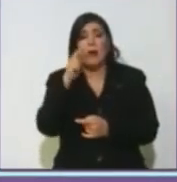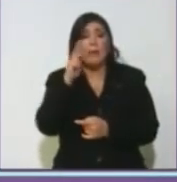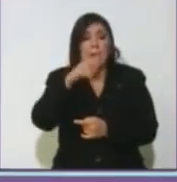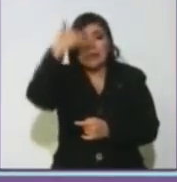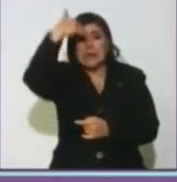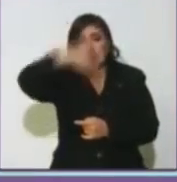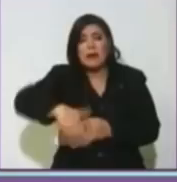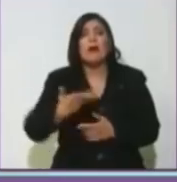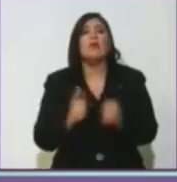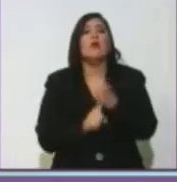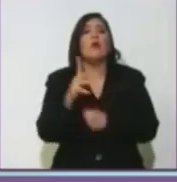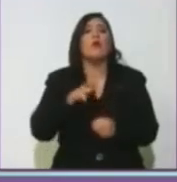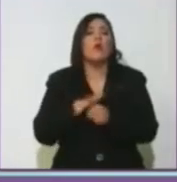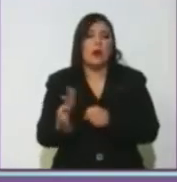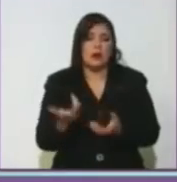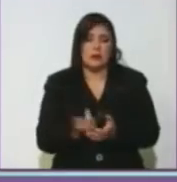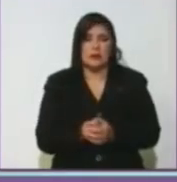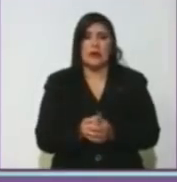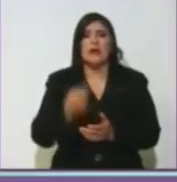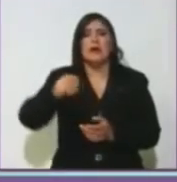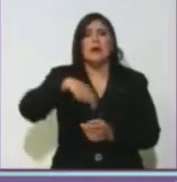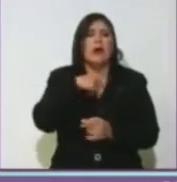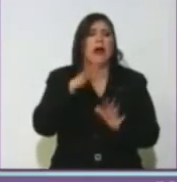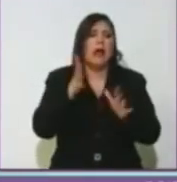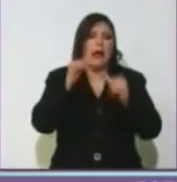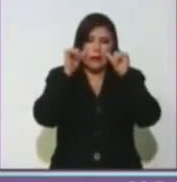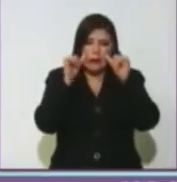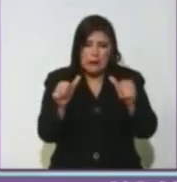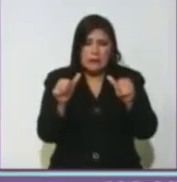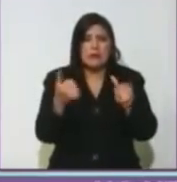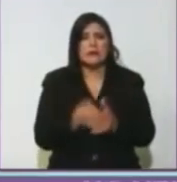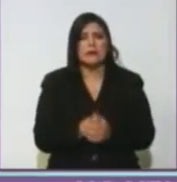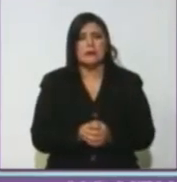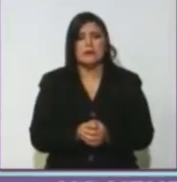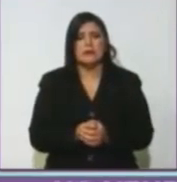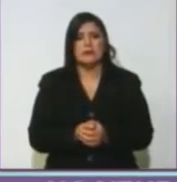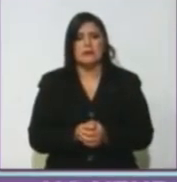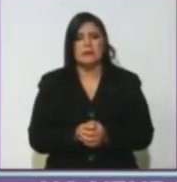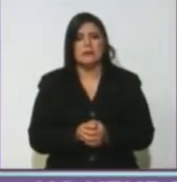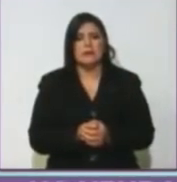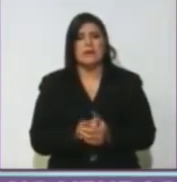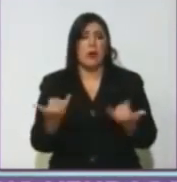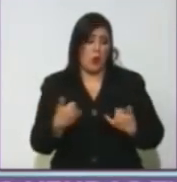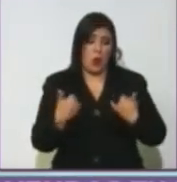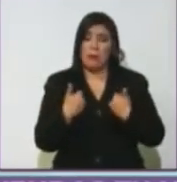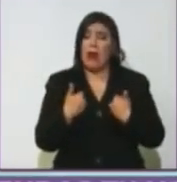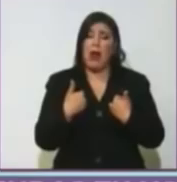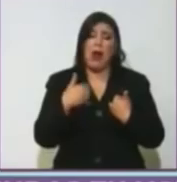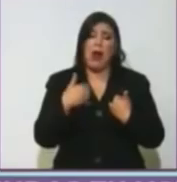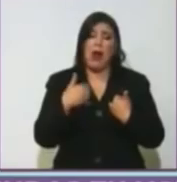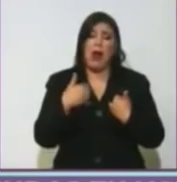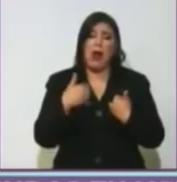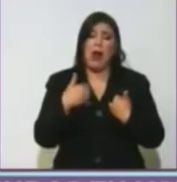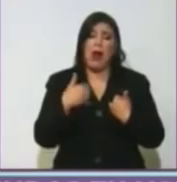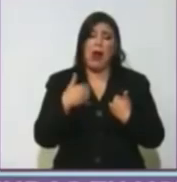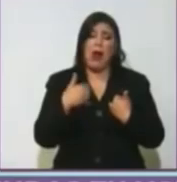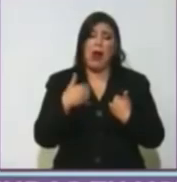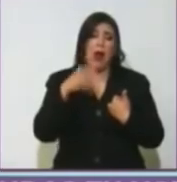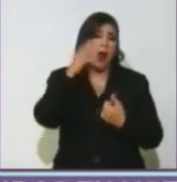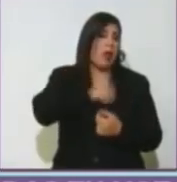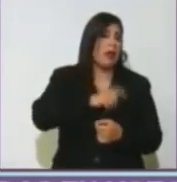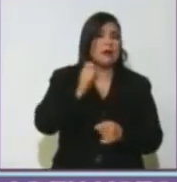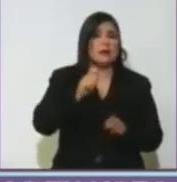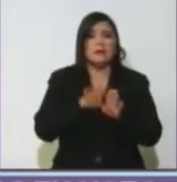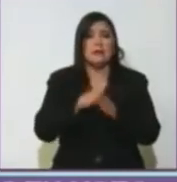problema aquí hemos escuchado que los estudios dejan de estudio dejan de